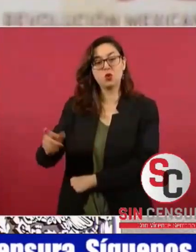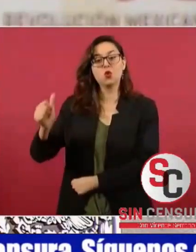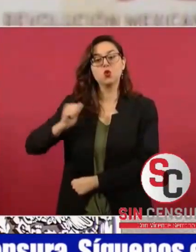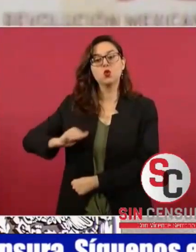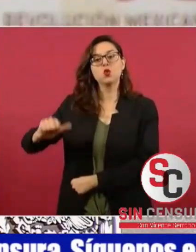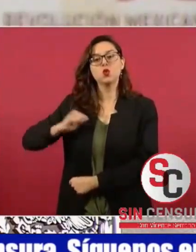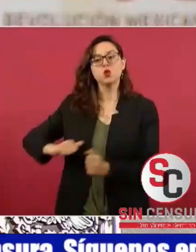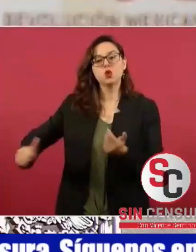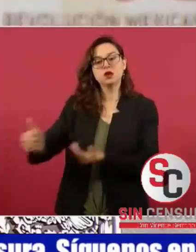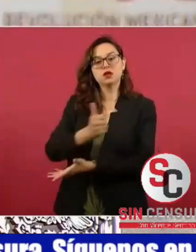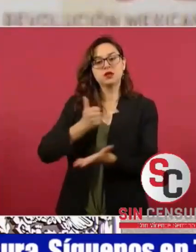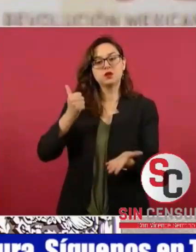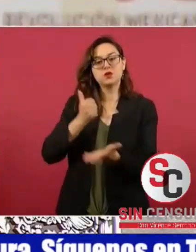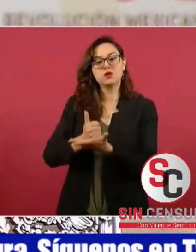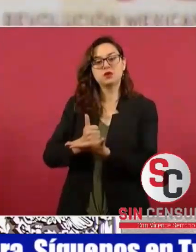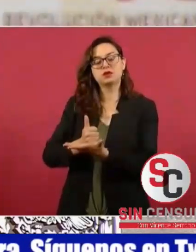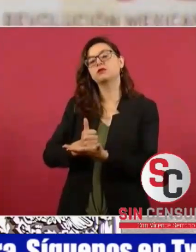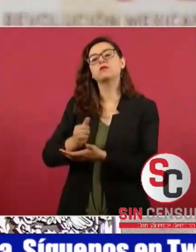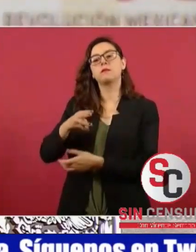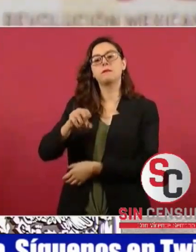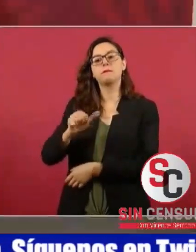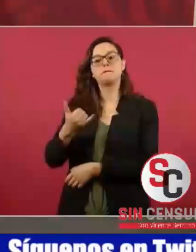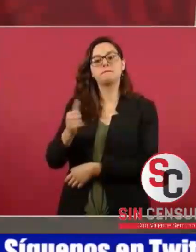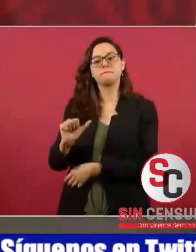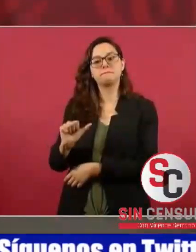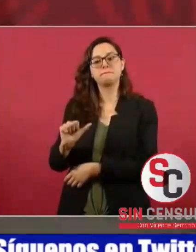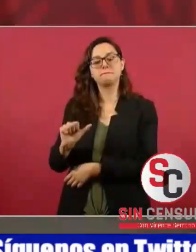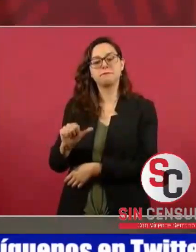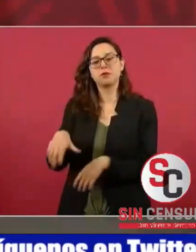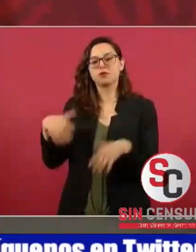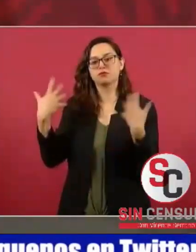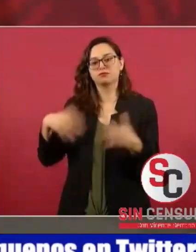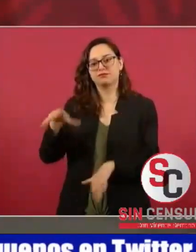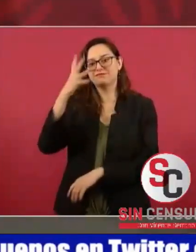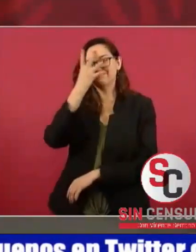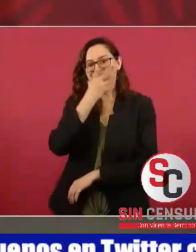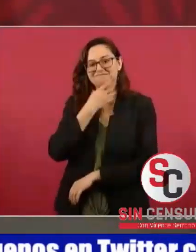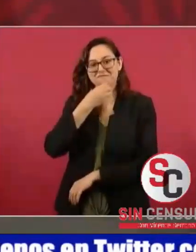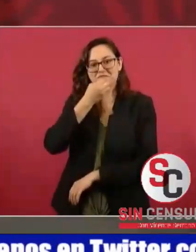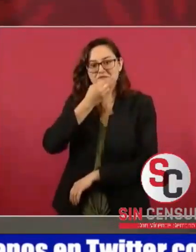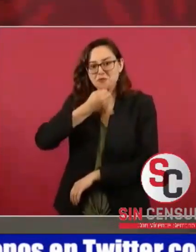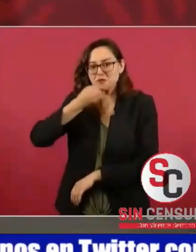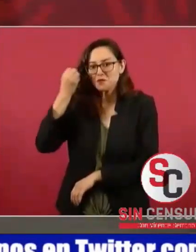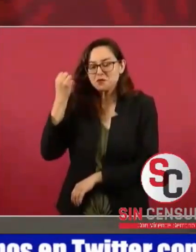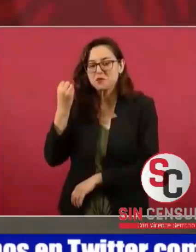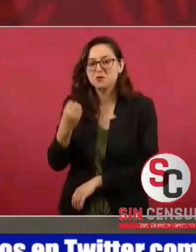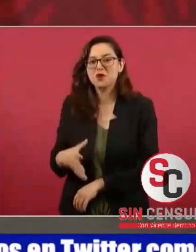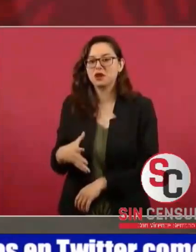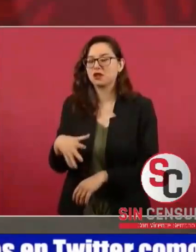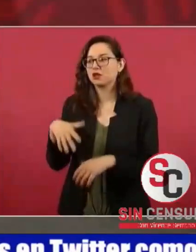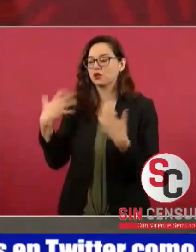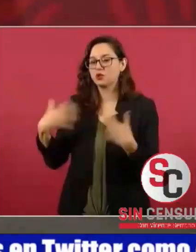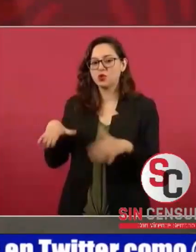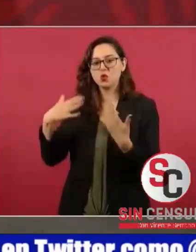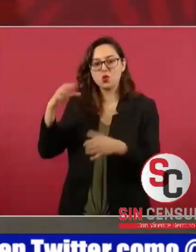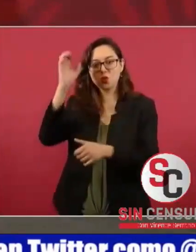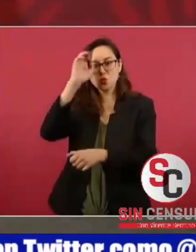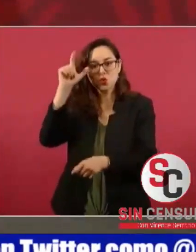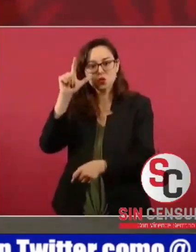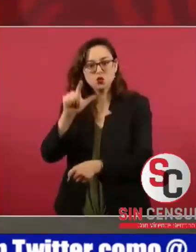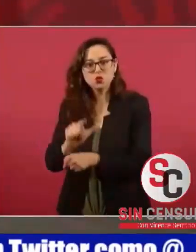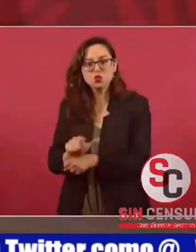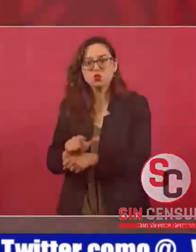ridículo en todos los recintos donde se presentó y nadie lo peló. Olvidémonos de que en los foros donde el líder del PRI